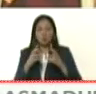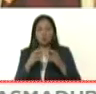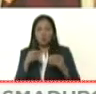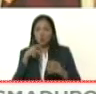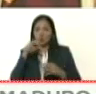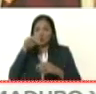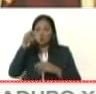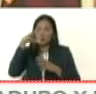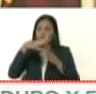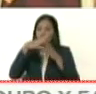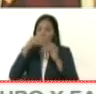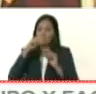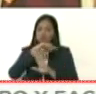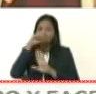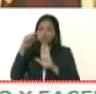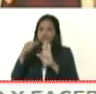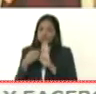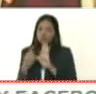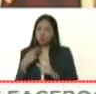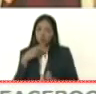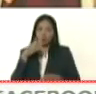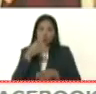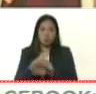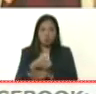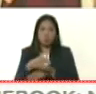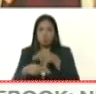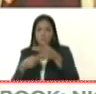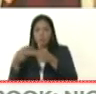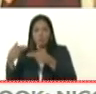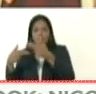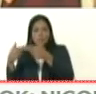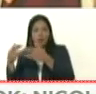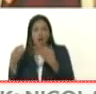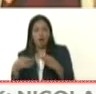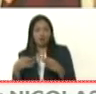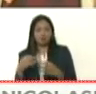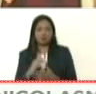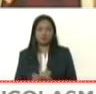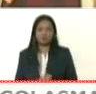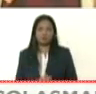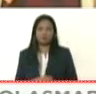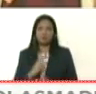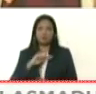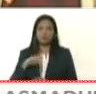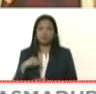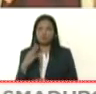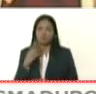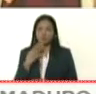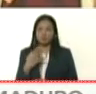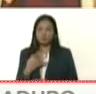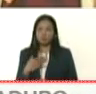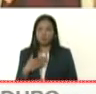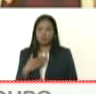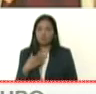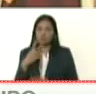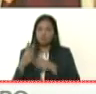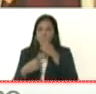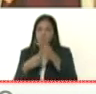escalera, cada cancha, y estábamos construyendo. Nosotros no nos las pasábamos como esta